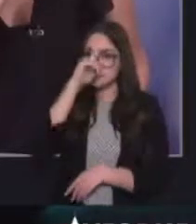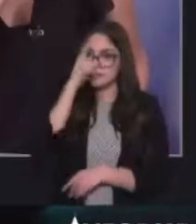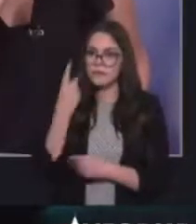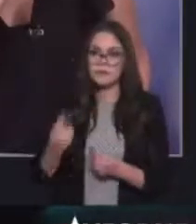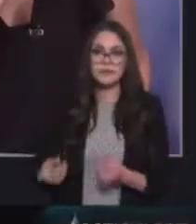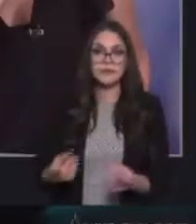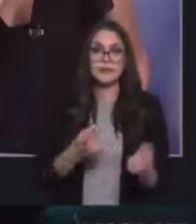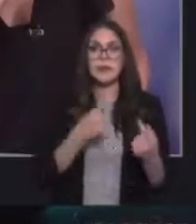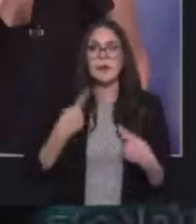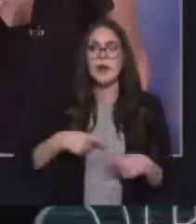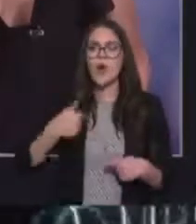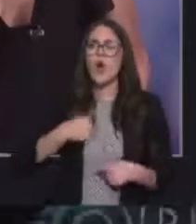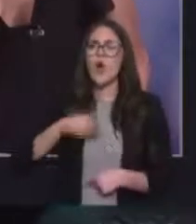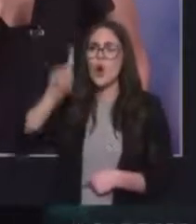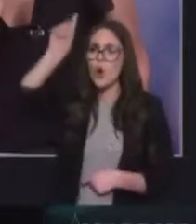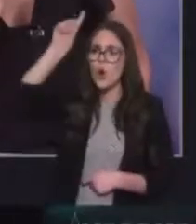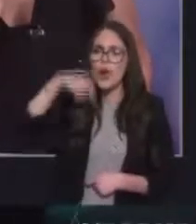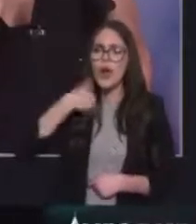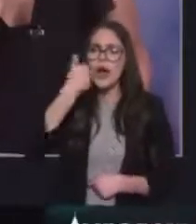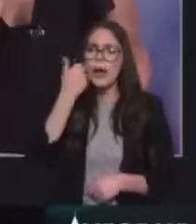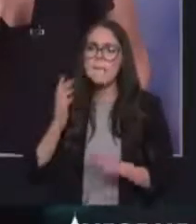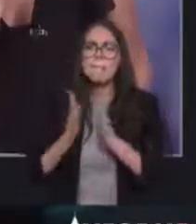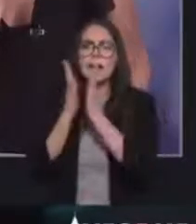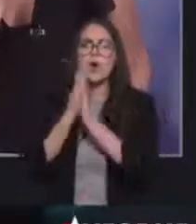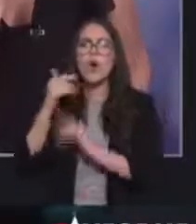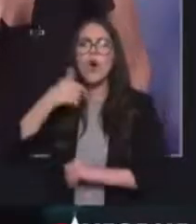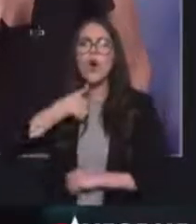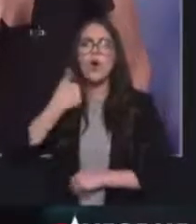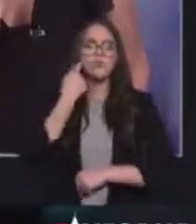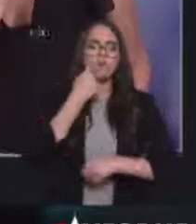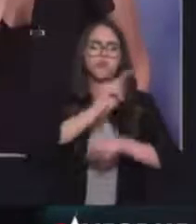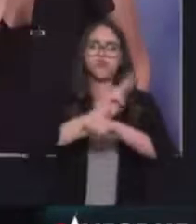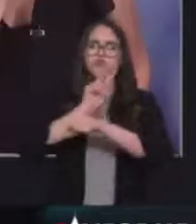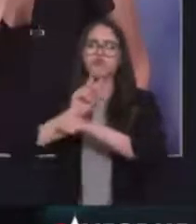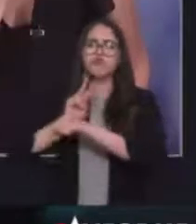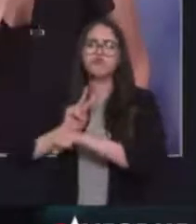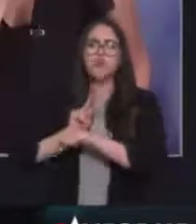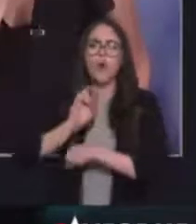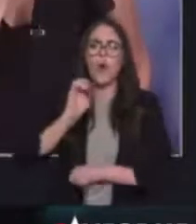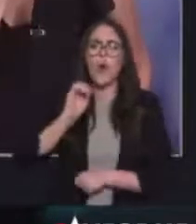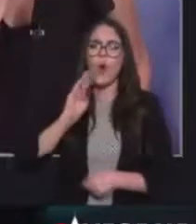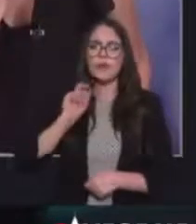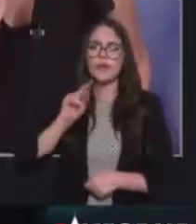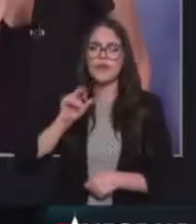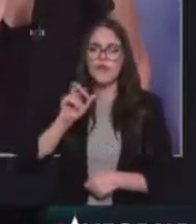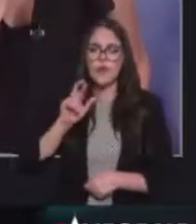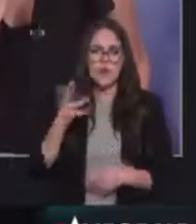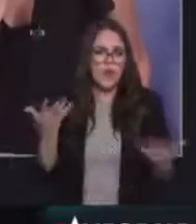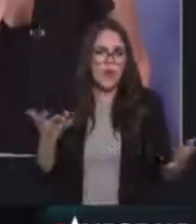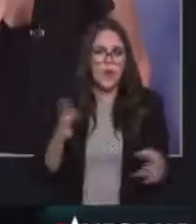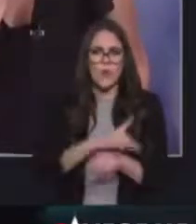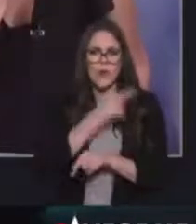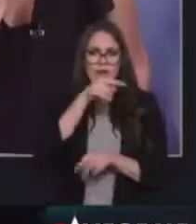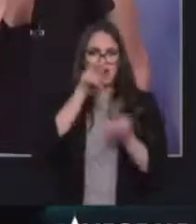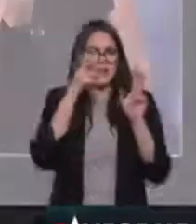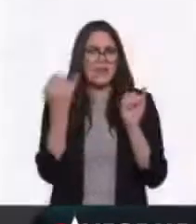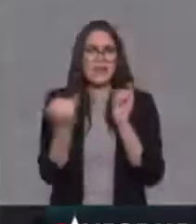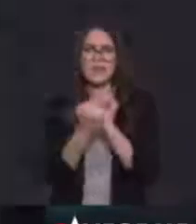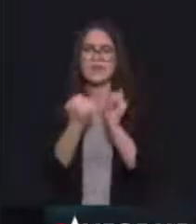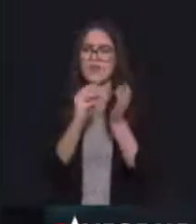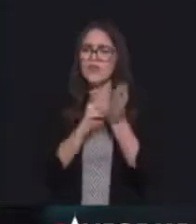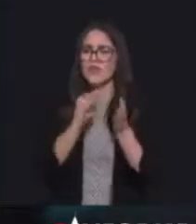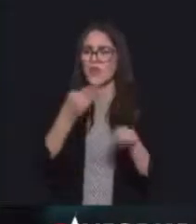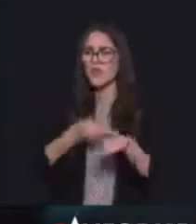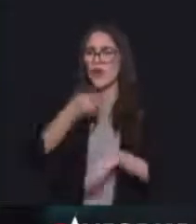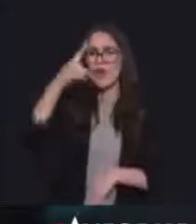a quienes quieran participar como observadores, porque también fue un proceso sumamente complejo para que una